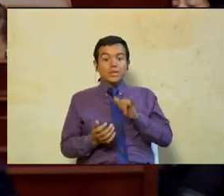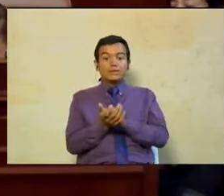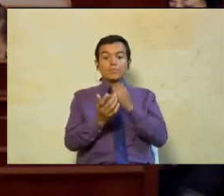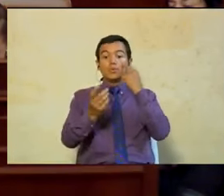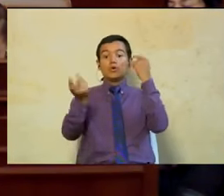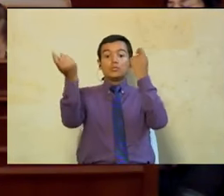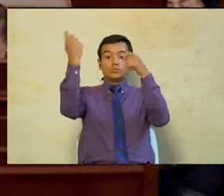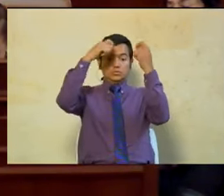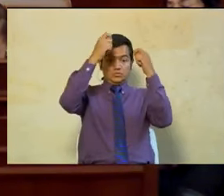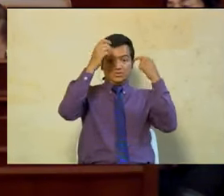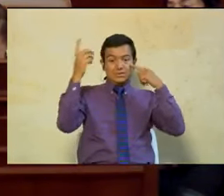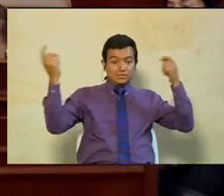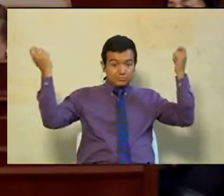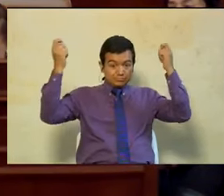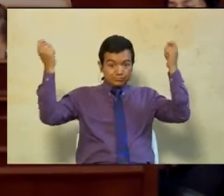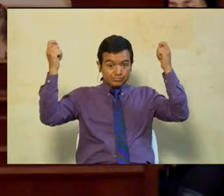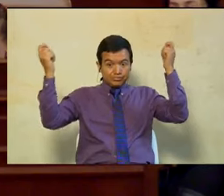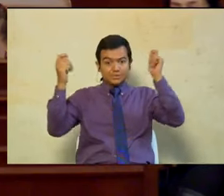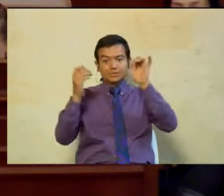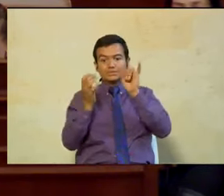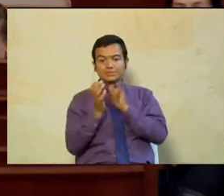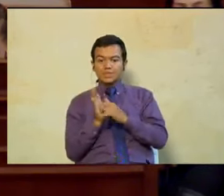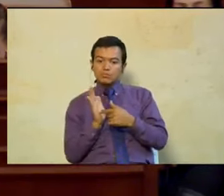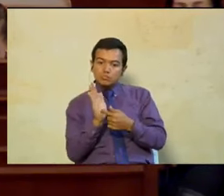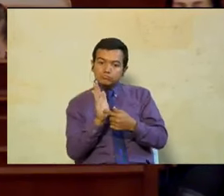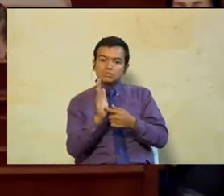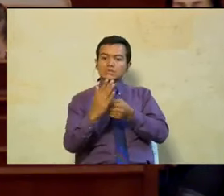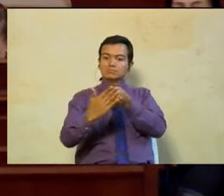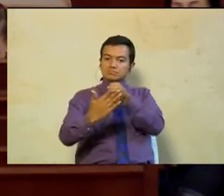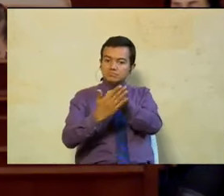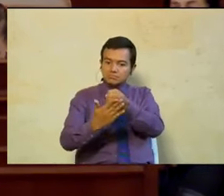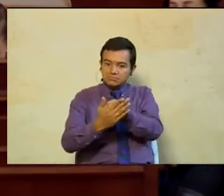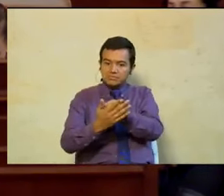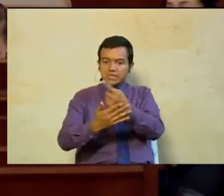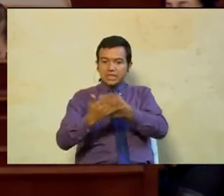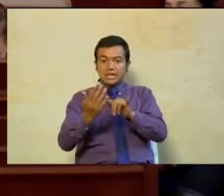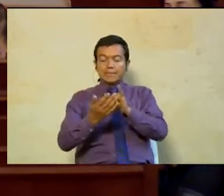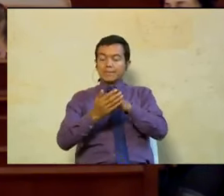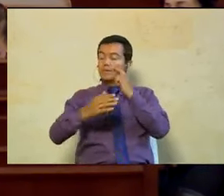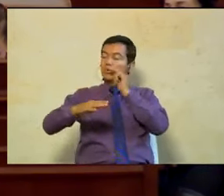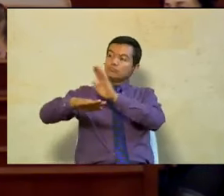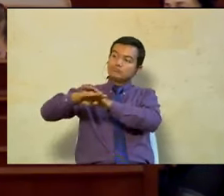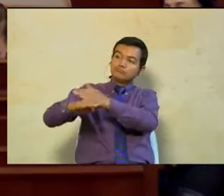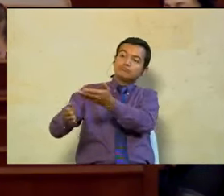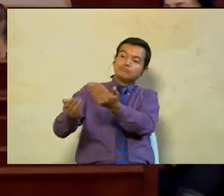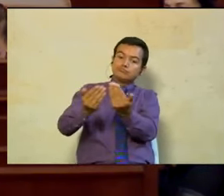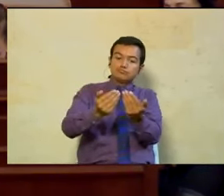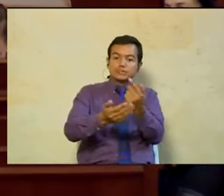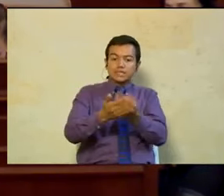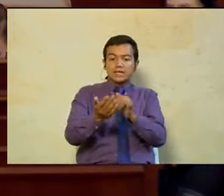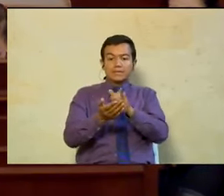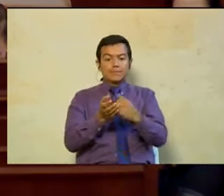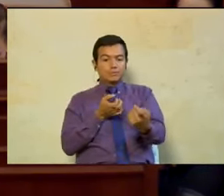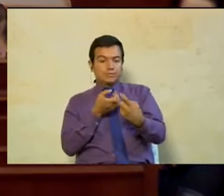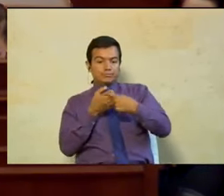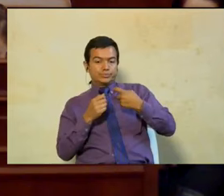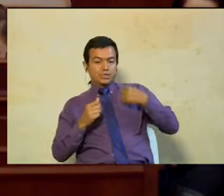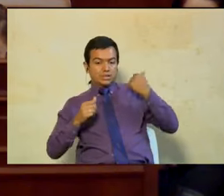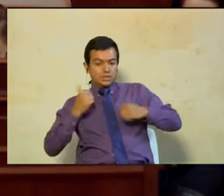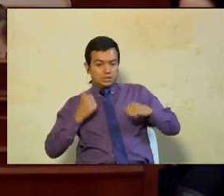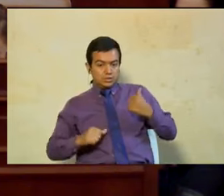en la que se ofrezca impulse o promocione la realización de Procedimientos médicos y quirúrgicos con